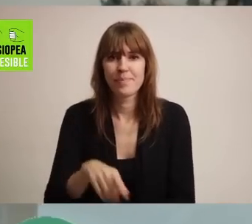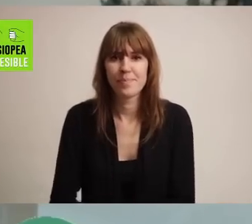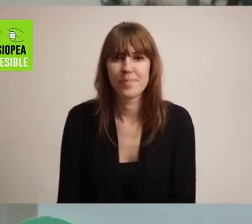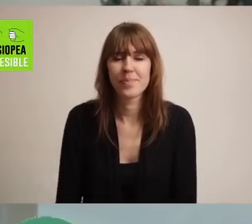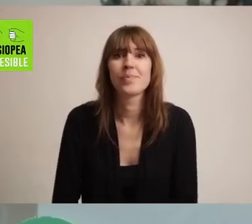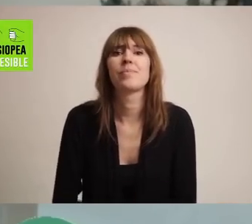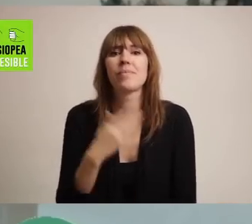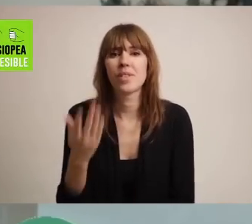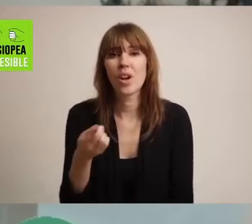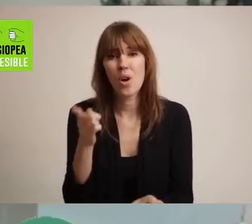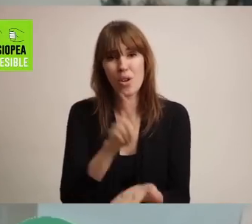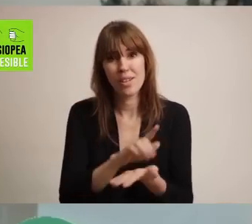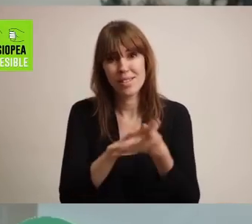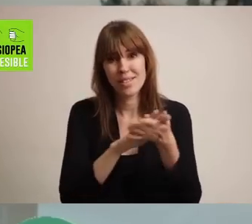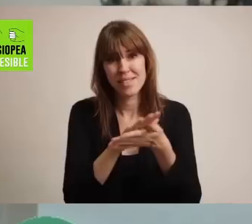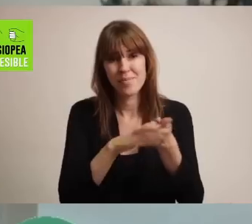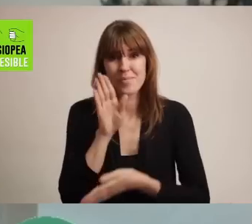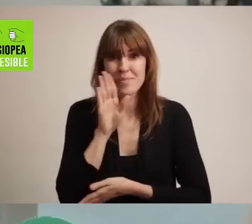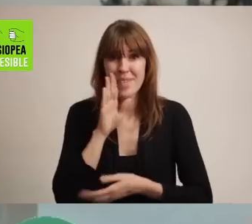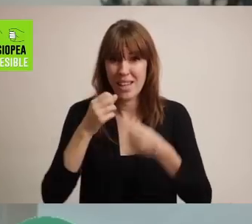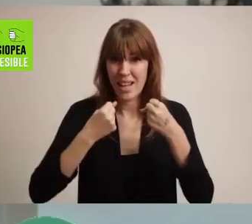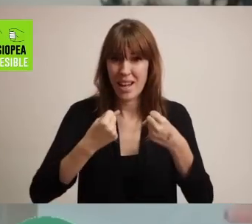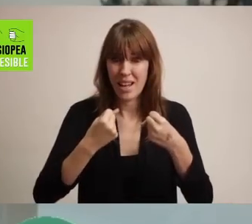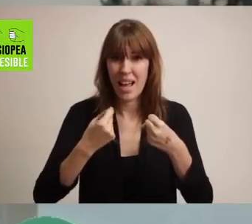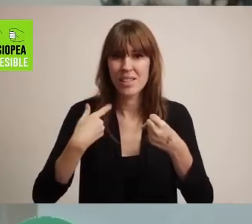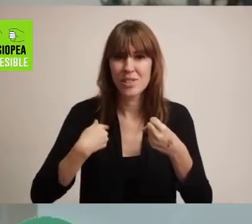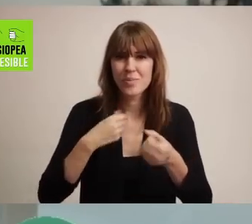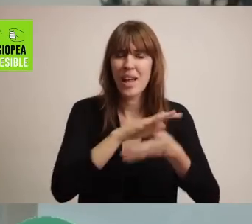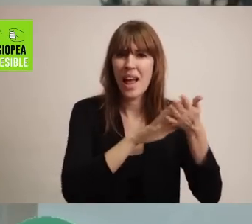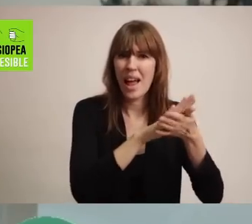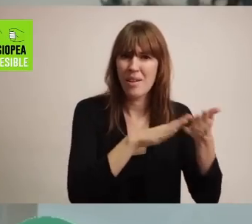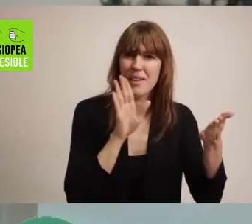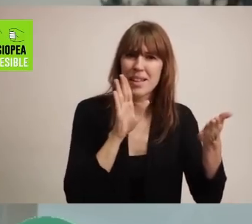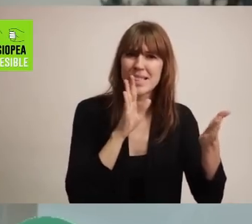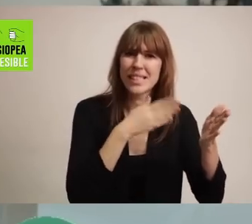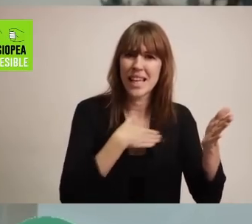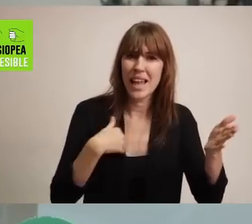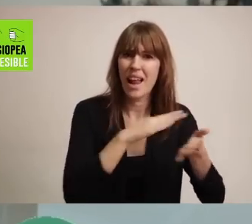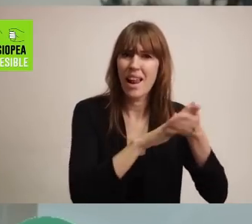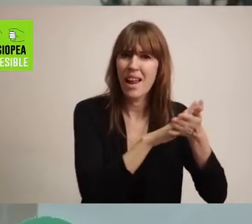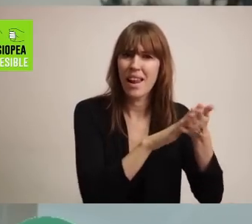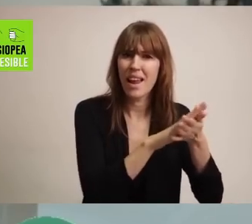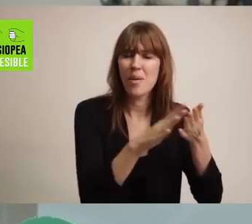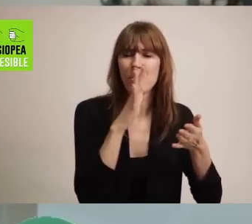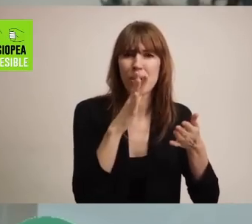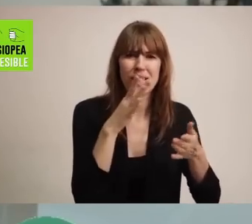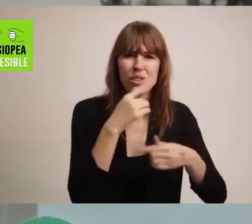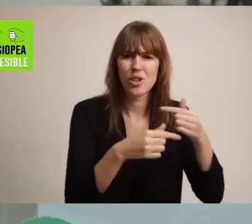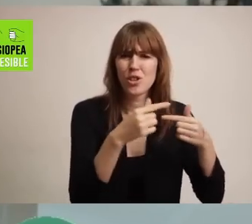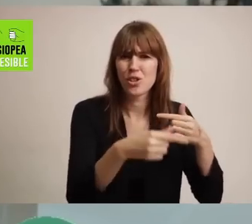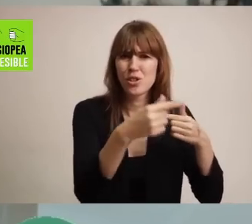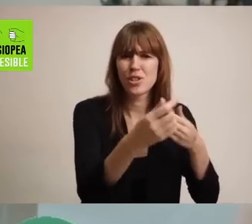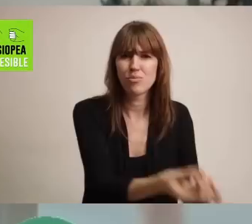Entonces, volviendo a la energía, y esto quería hacer el paréntesis por tanto comentario que tengo a diario, y creo que también, y no